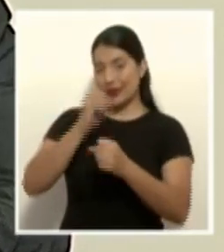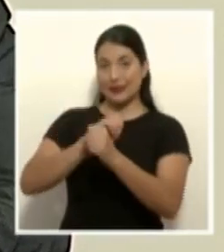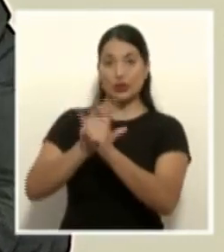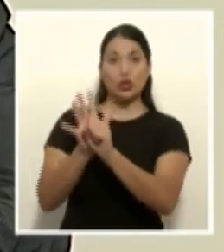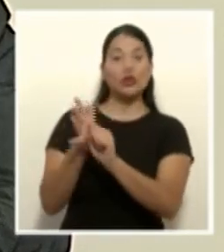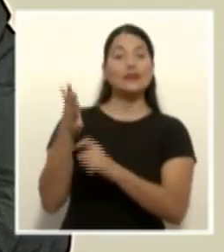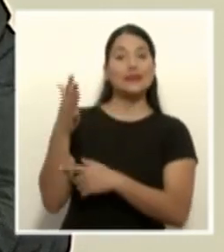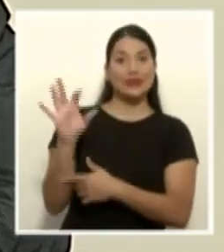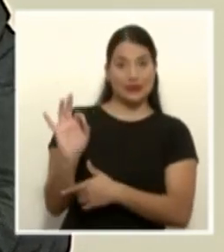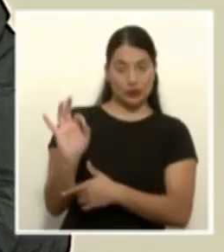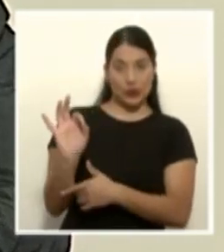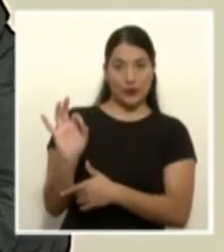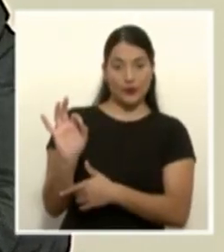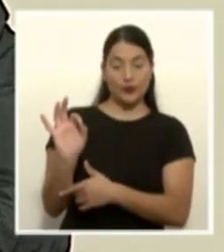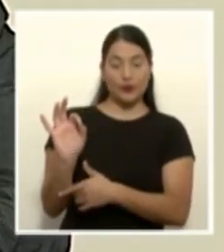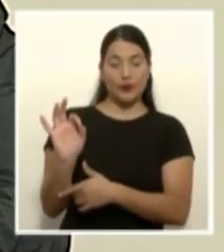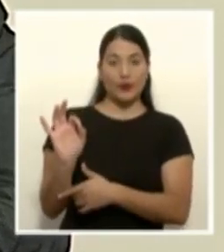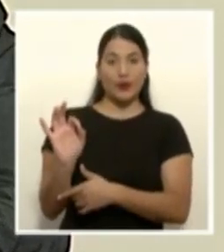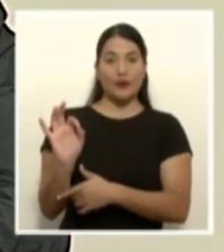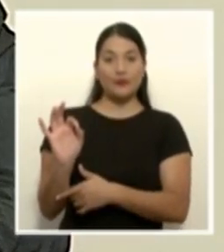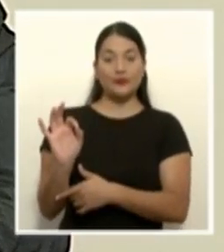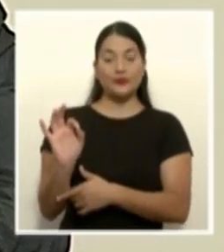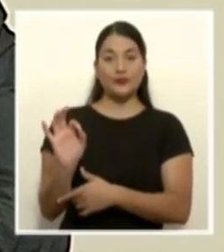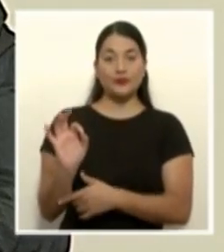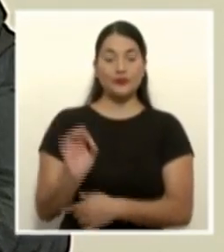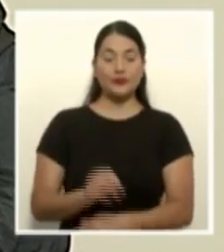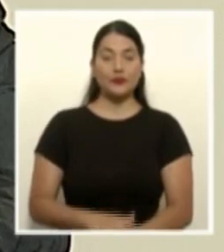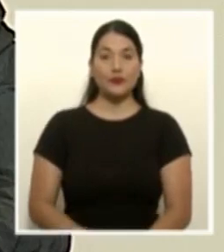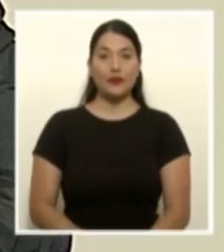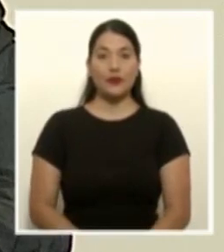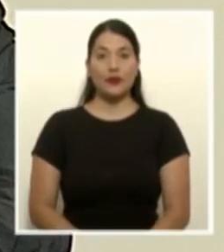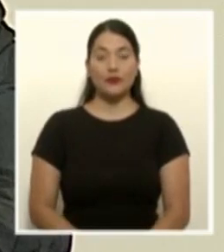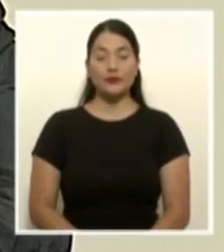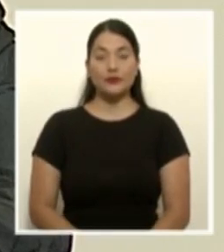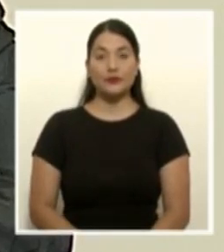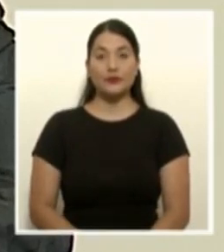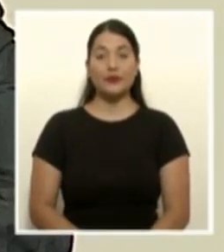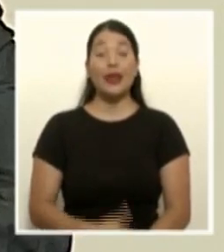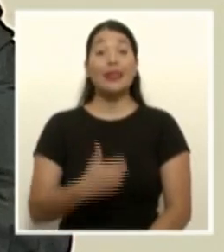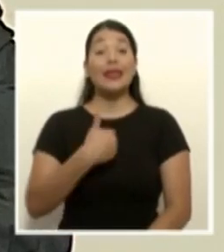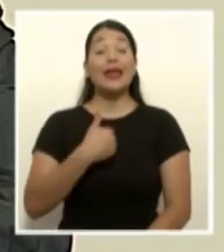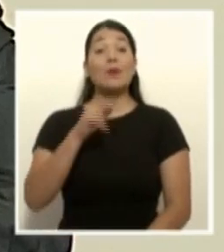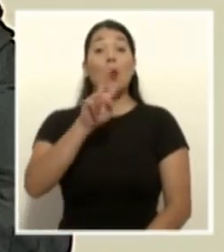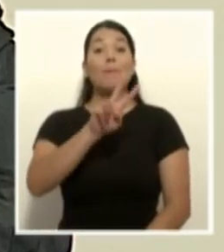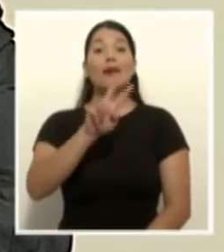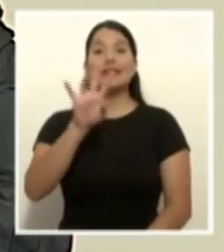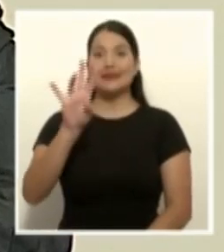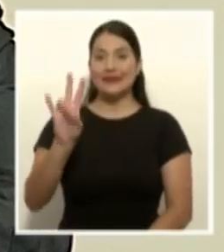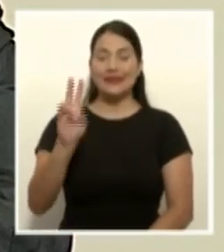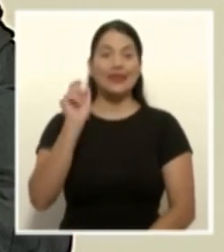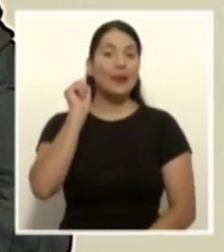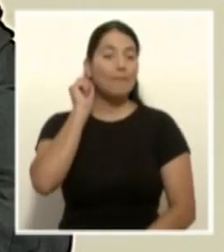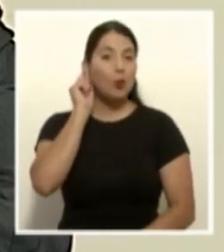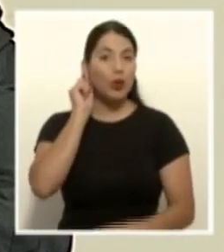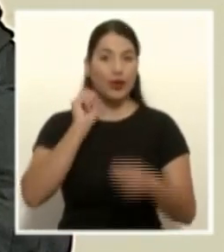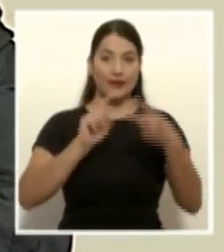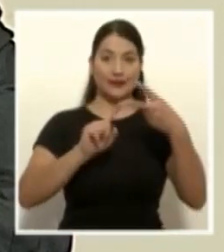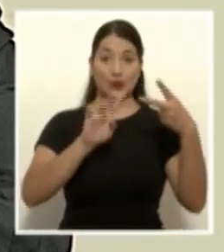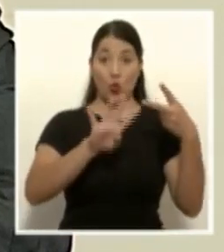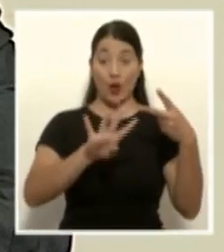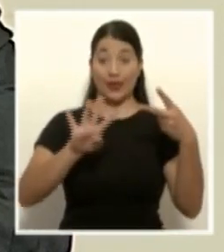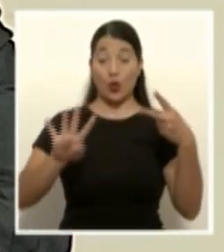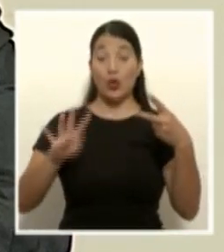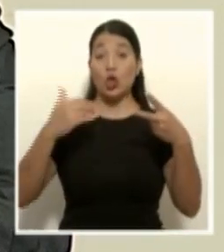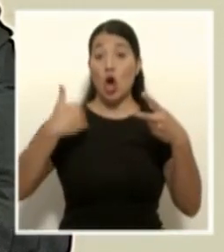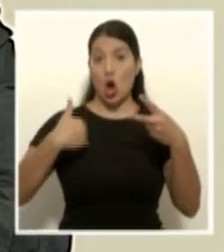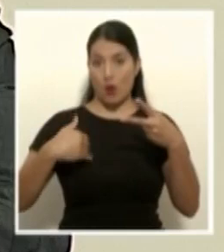del SARS-CoV-2, que es el virus que produce el COVID-19. Acá tenemos 27 mujeres y 44 hombres.